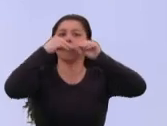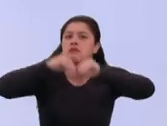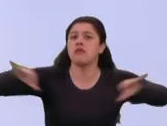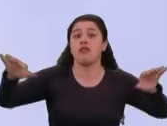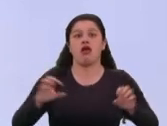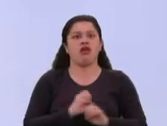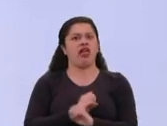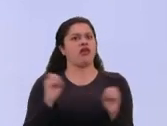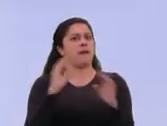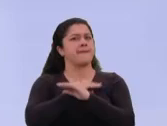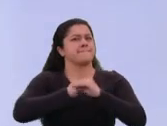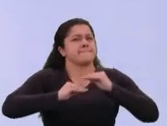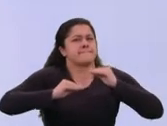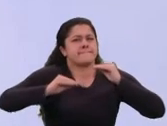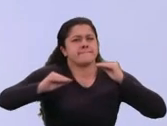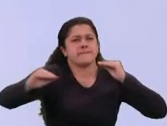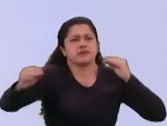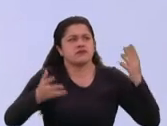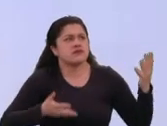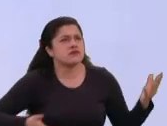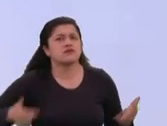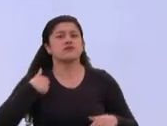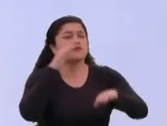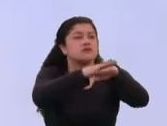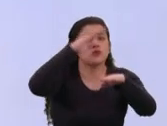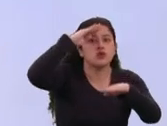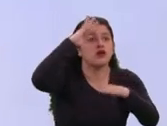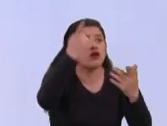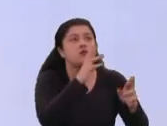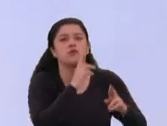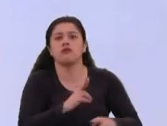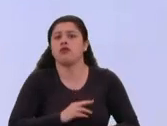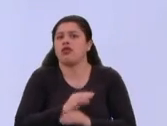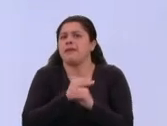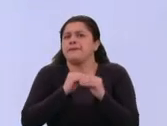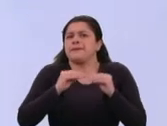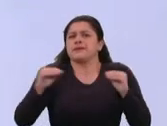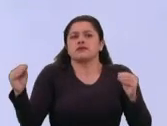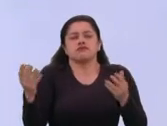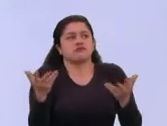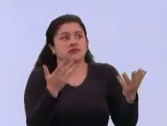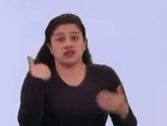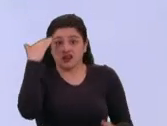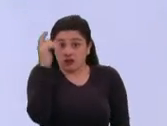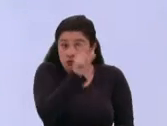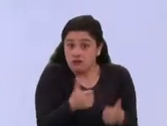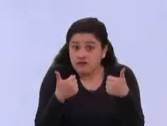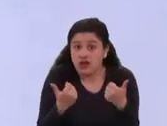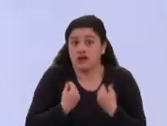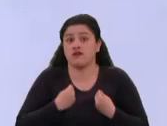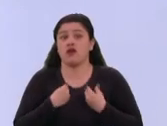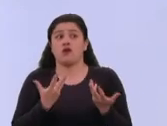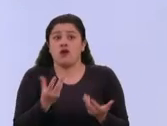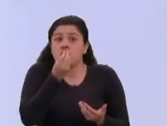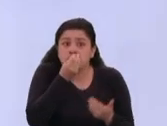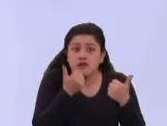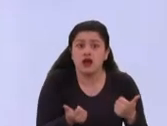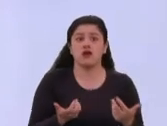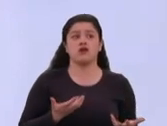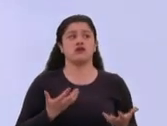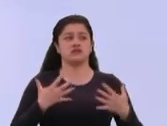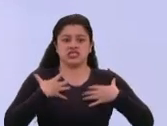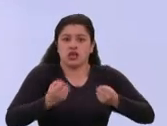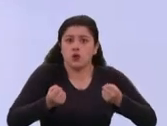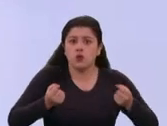no tenemos ninguna información de él. No sabemos si está con vida, si está bien, si está comiendo, en qué estado de salud se encuentra. No